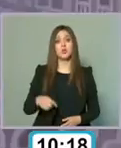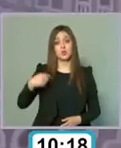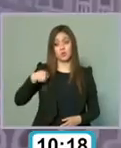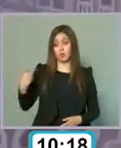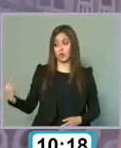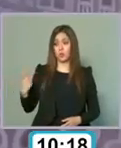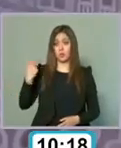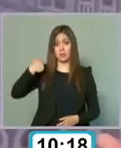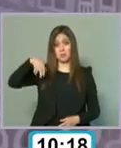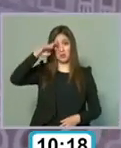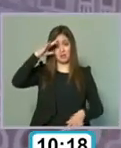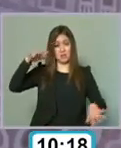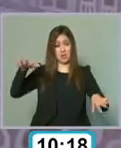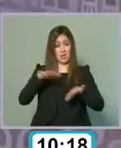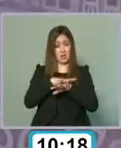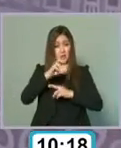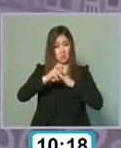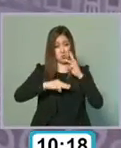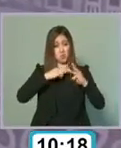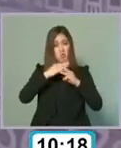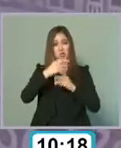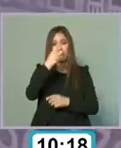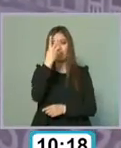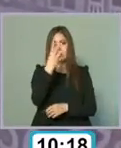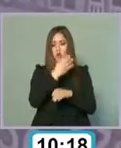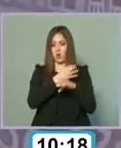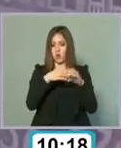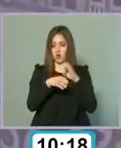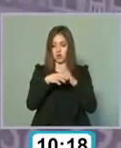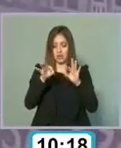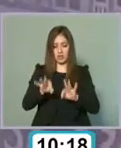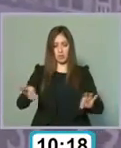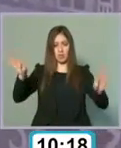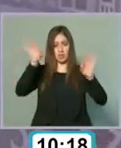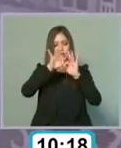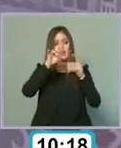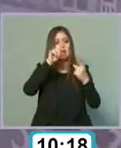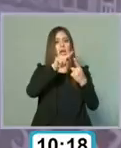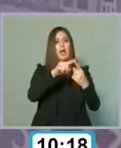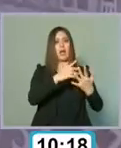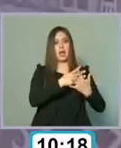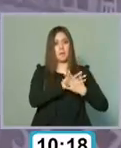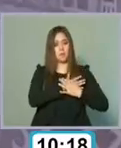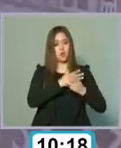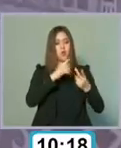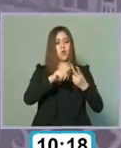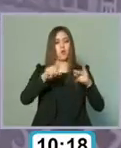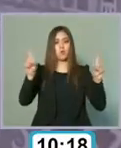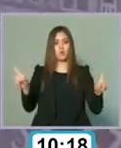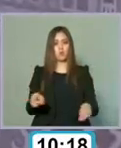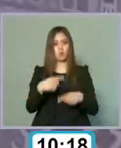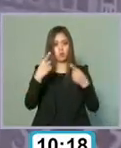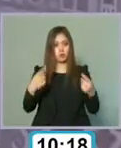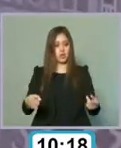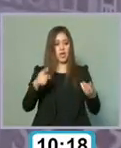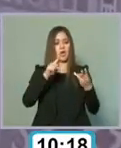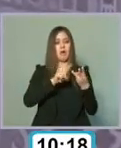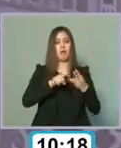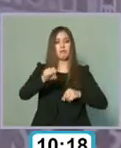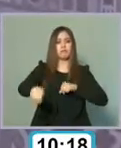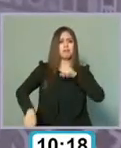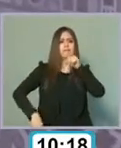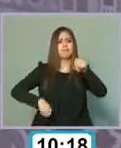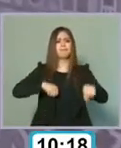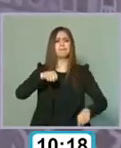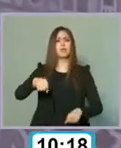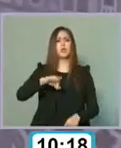este planeta solo necesitamos 3 cosas. Amor, música y una bicicleta y neta, podemos llegar a cualquier